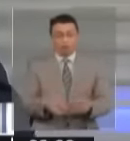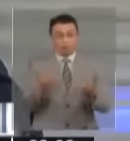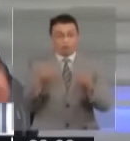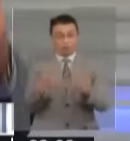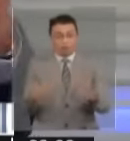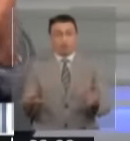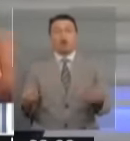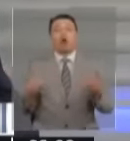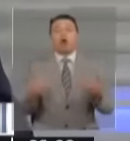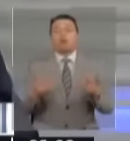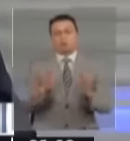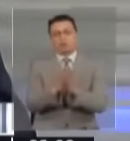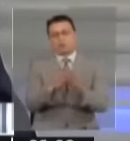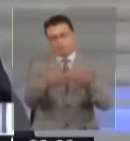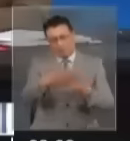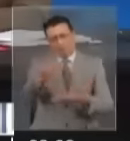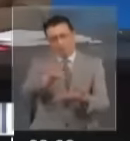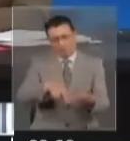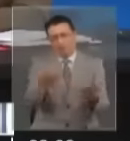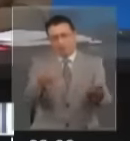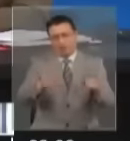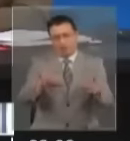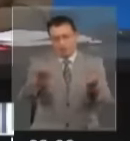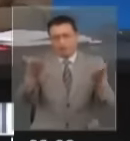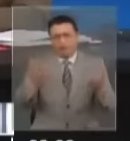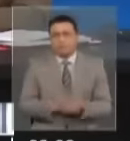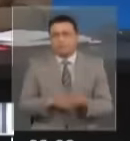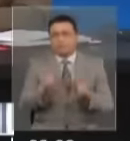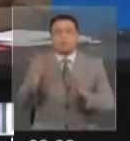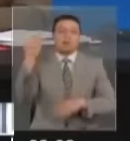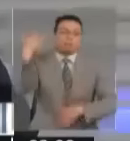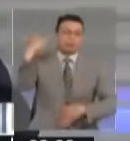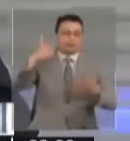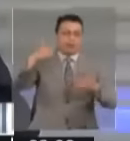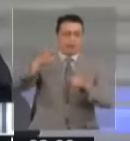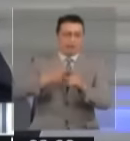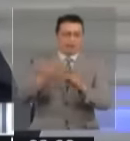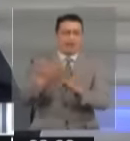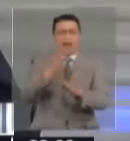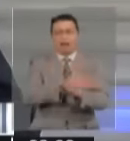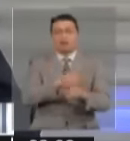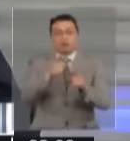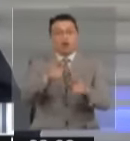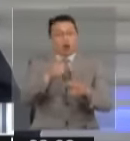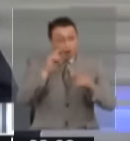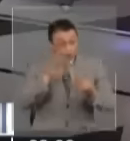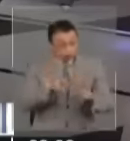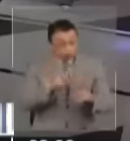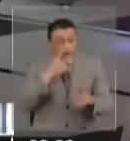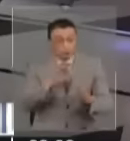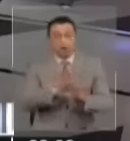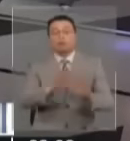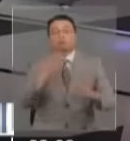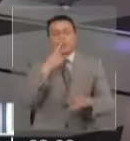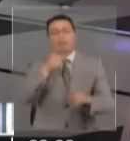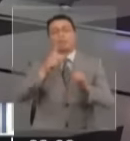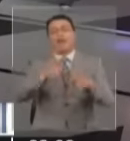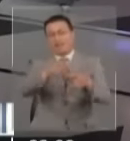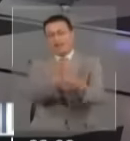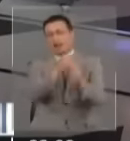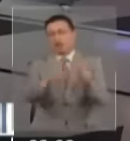Oiga, por favor, lea los diarios. No, si le digo los diarios. Oiga, no, eso fue hace 6 meses. Sí, eso se tenía que haber denunciado apenas usted. Bueno, apenas